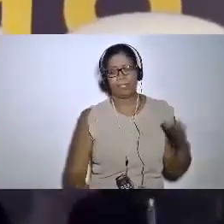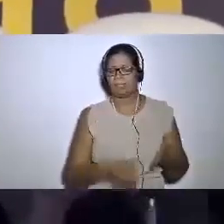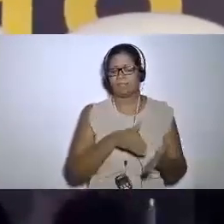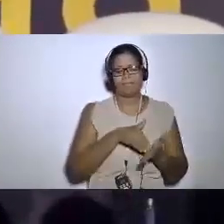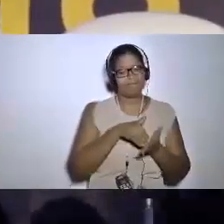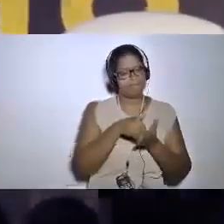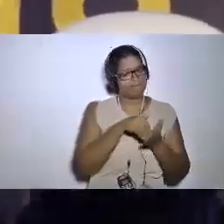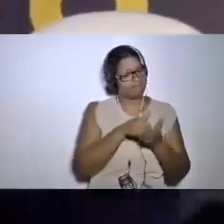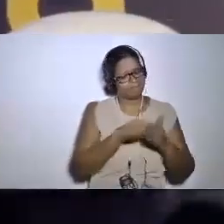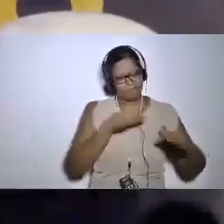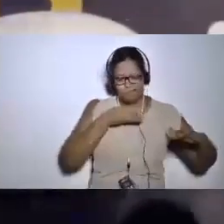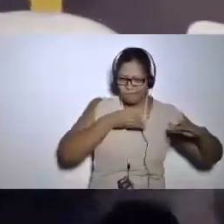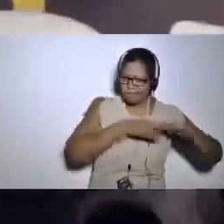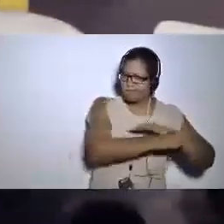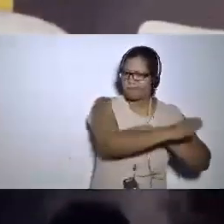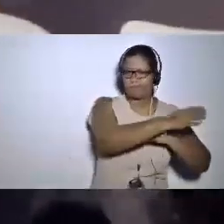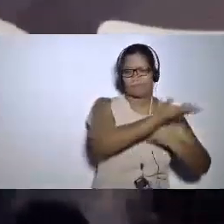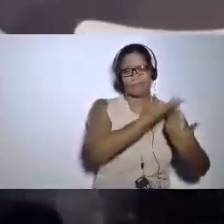accesibilidad,